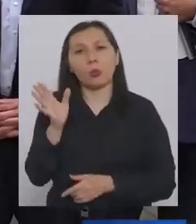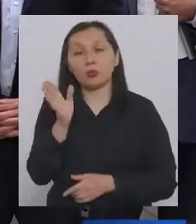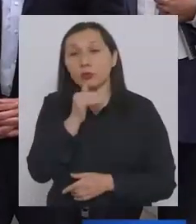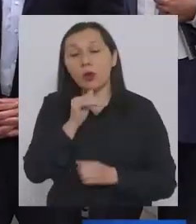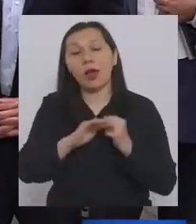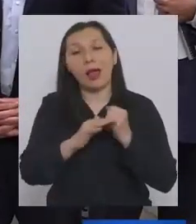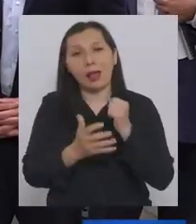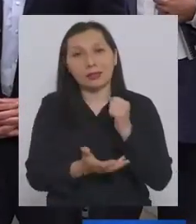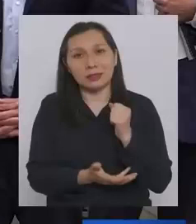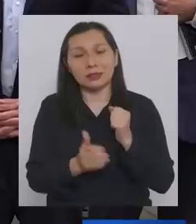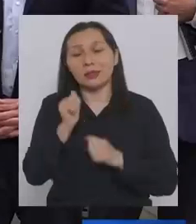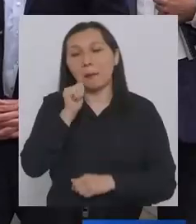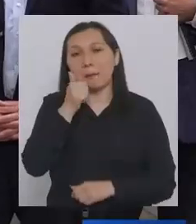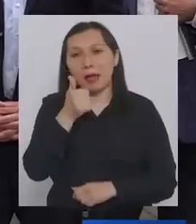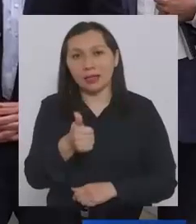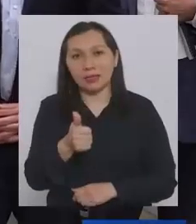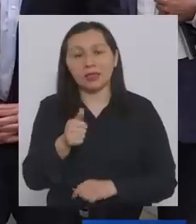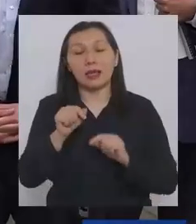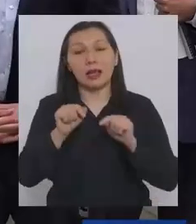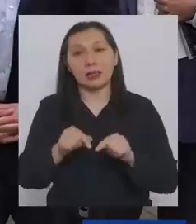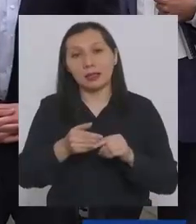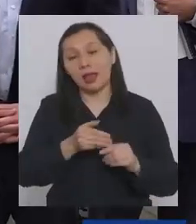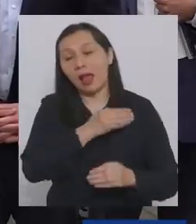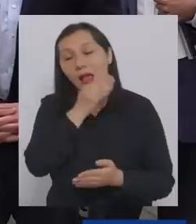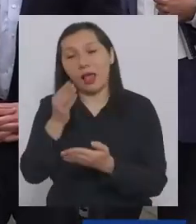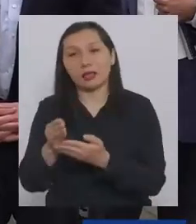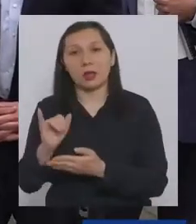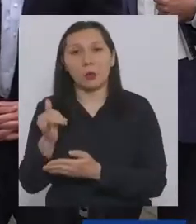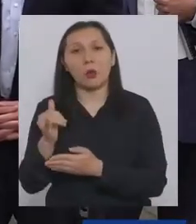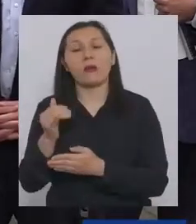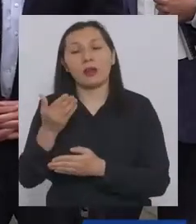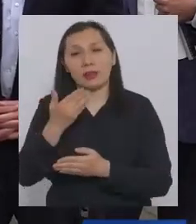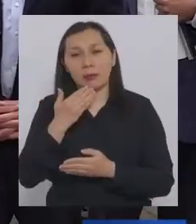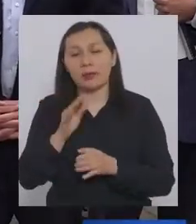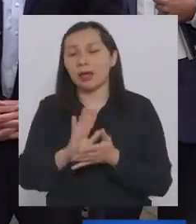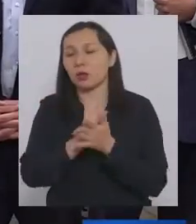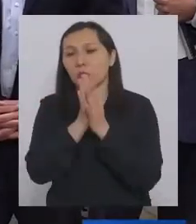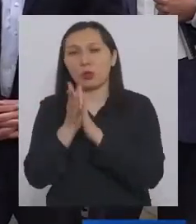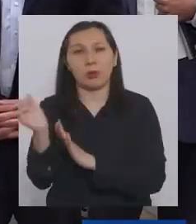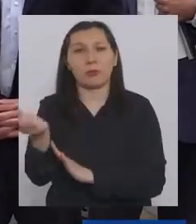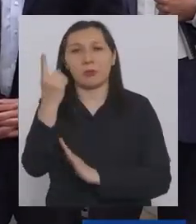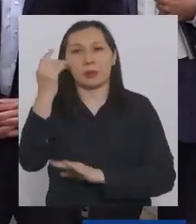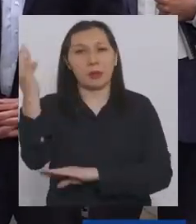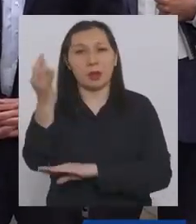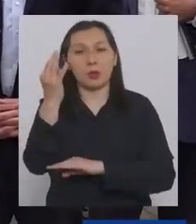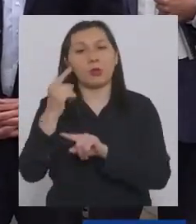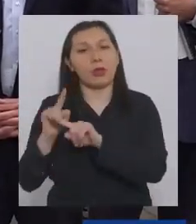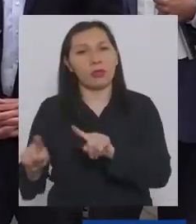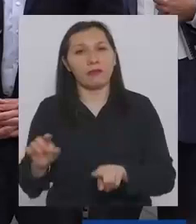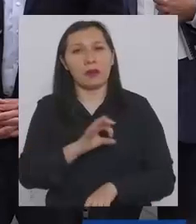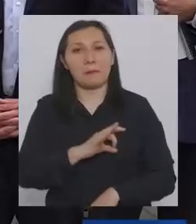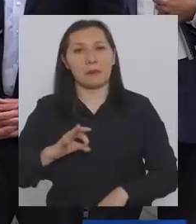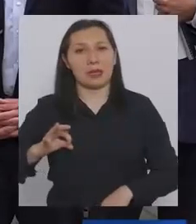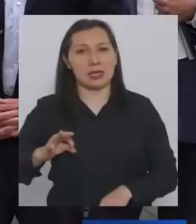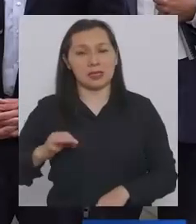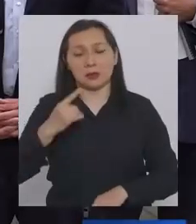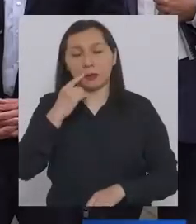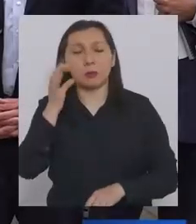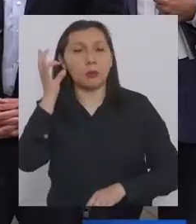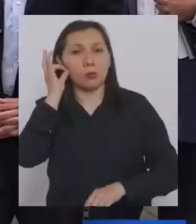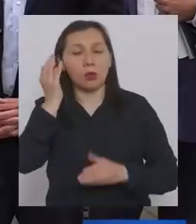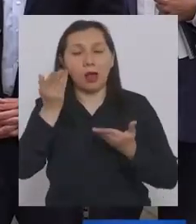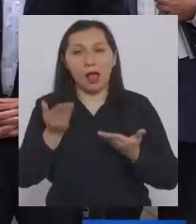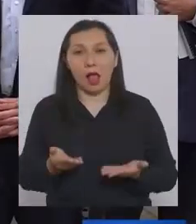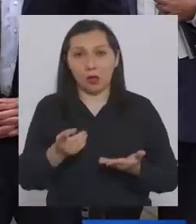Ministerio de Hacienda, que va a ser el día de mañana, y de aquí hasta el jueves van a haber ocurrido ya todas las primeras reuniones entre los ministros y ministras que hoy